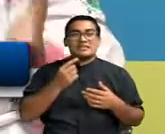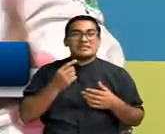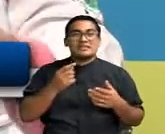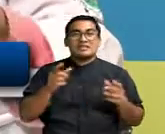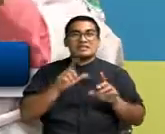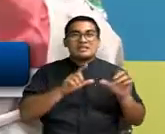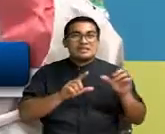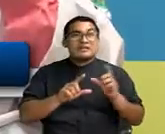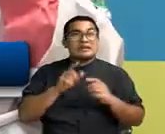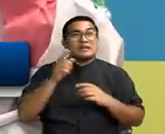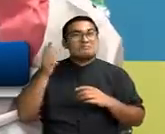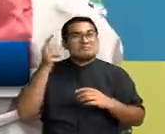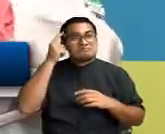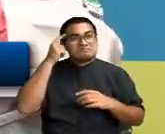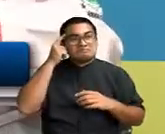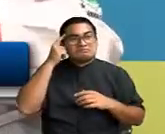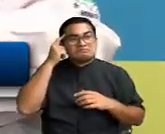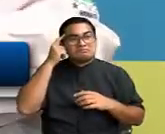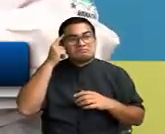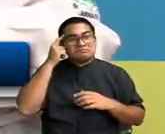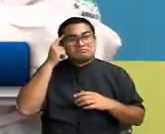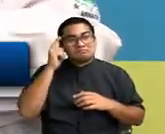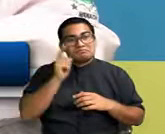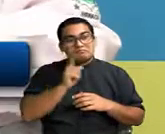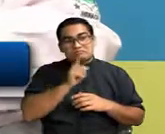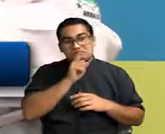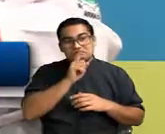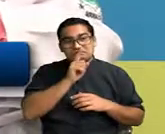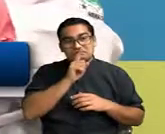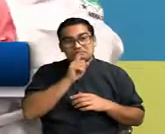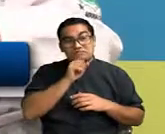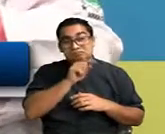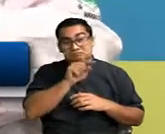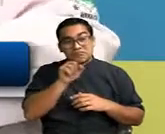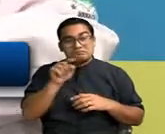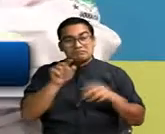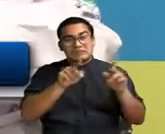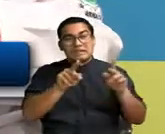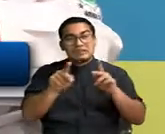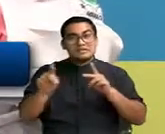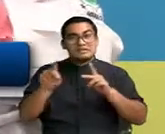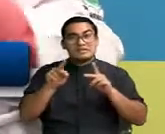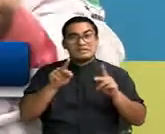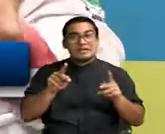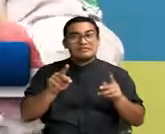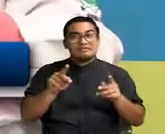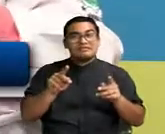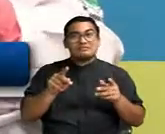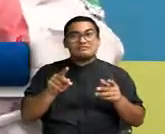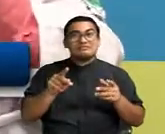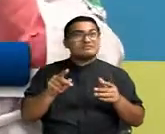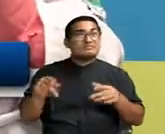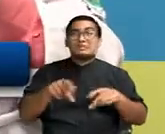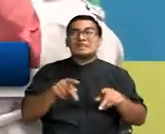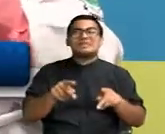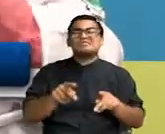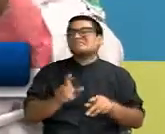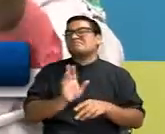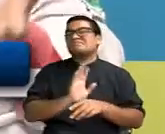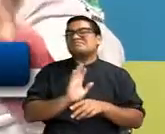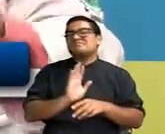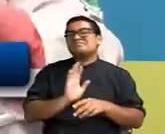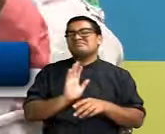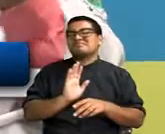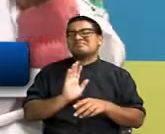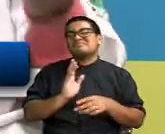los pensamientos, y en la conducta, lógicamente, una persona que no quiere salir, que no quiere relacionarse